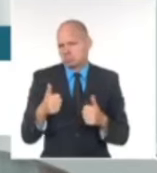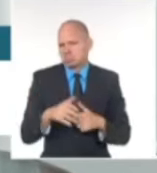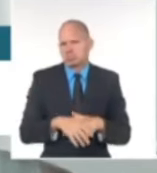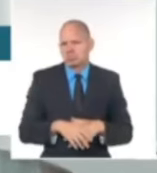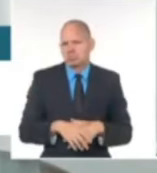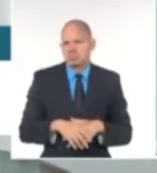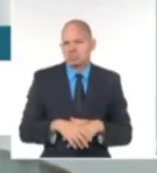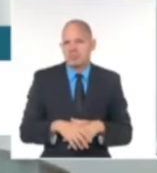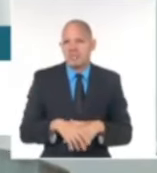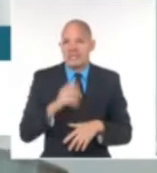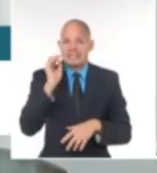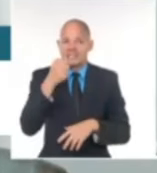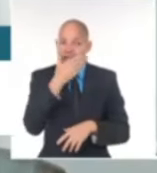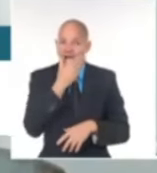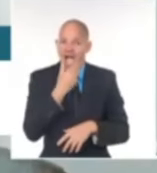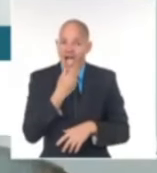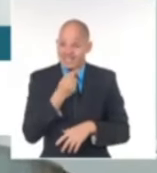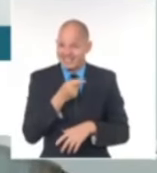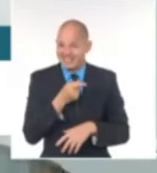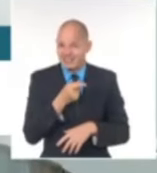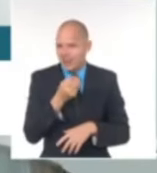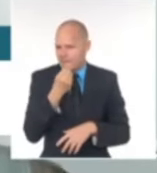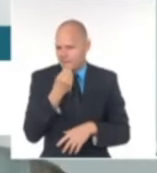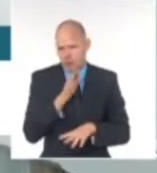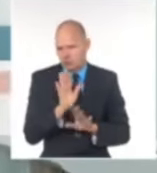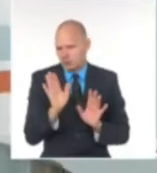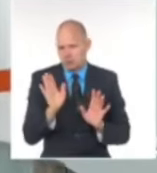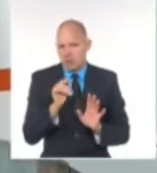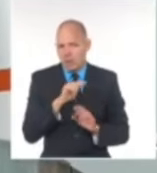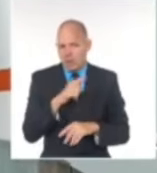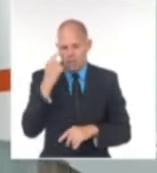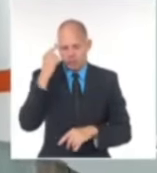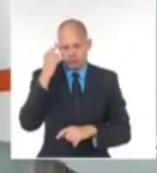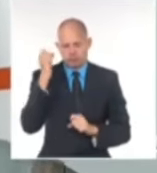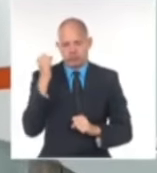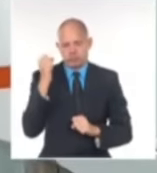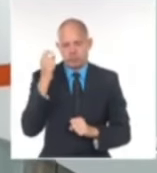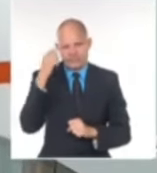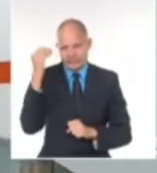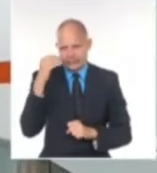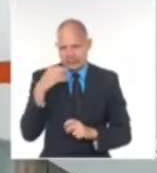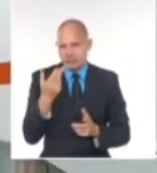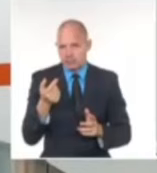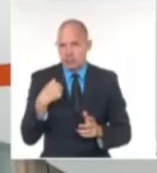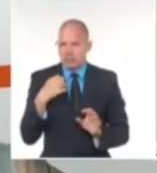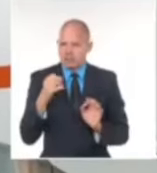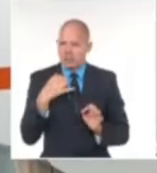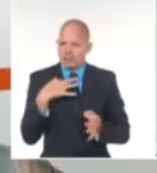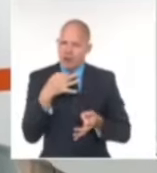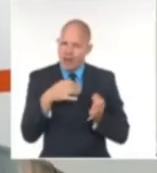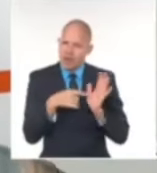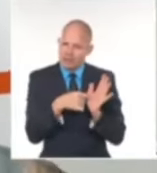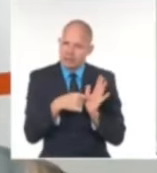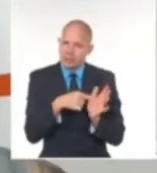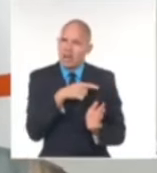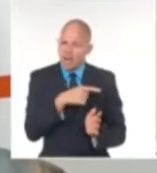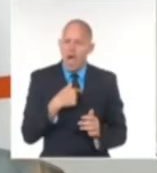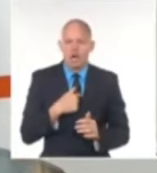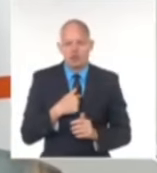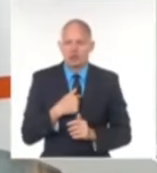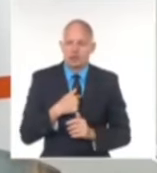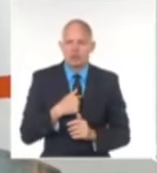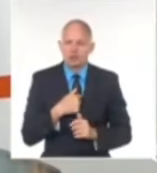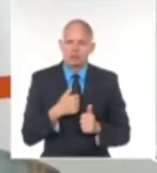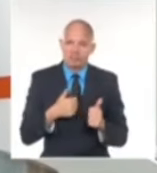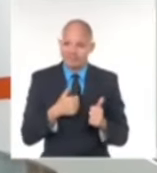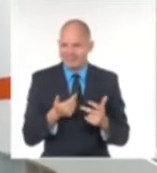a pesar de que ella es una muchacha joven, tiene bastante madurez, ha sabido escuchar, es bastante receptiva. Y bueno,